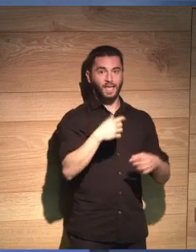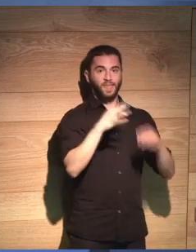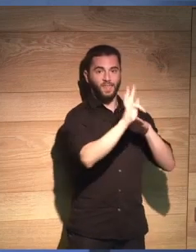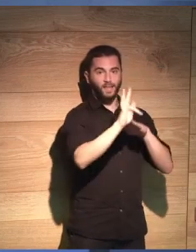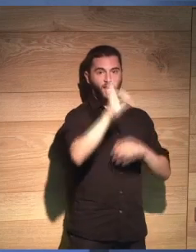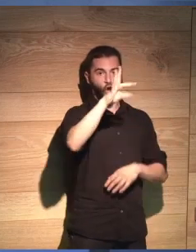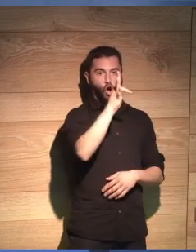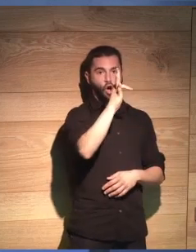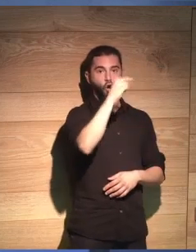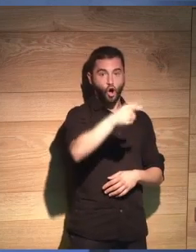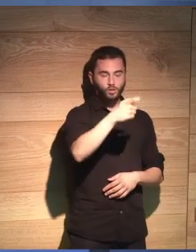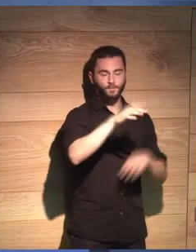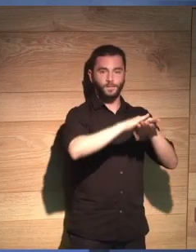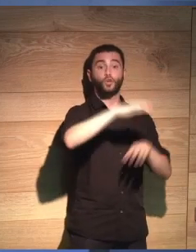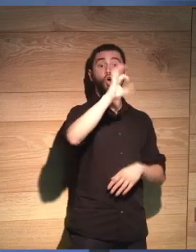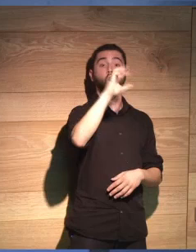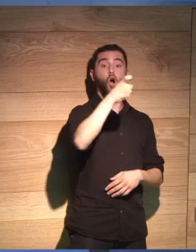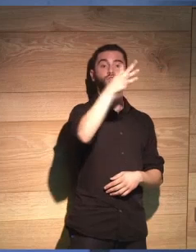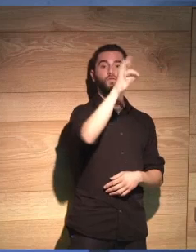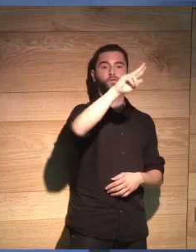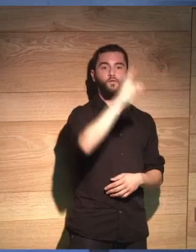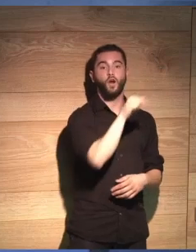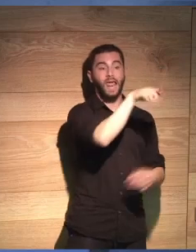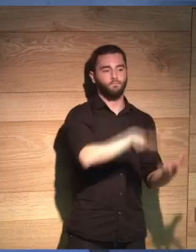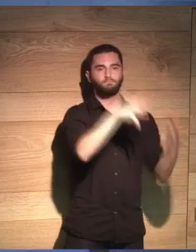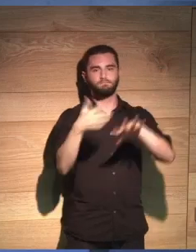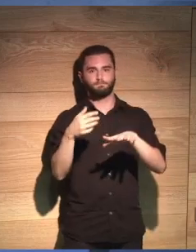una placa conmemorativa en el